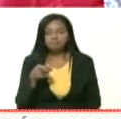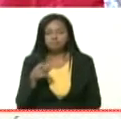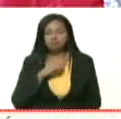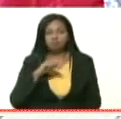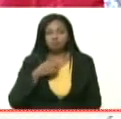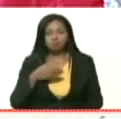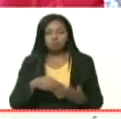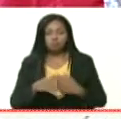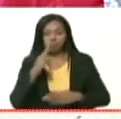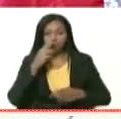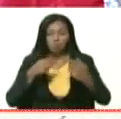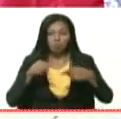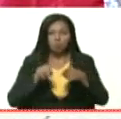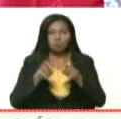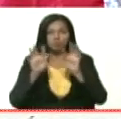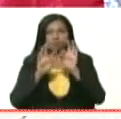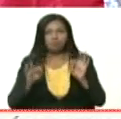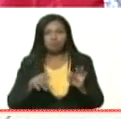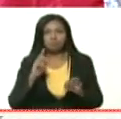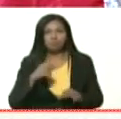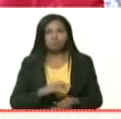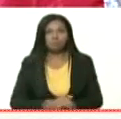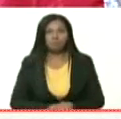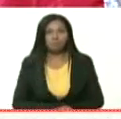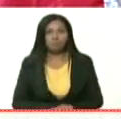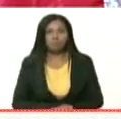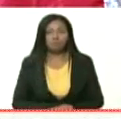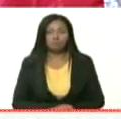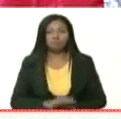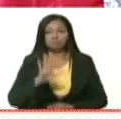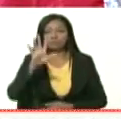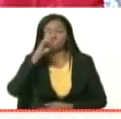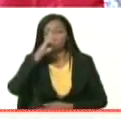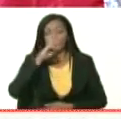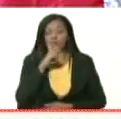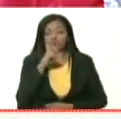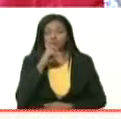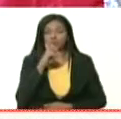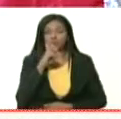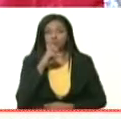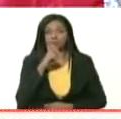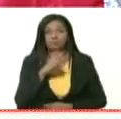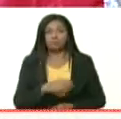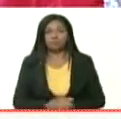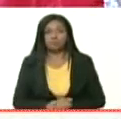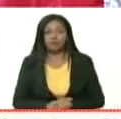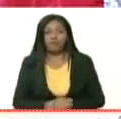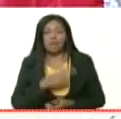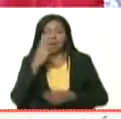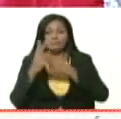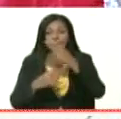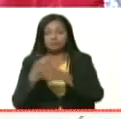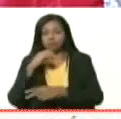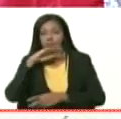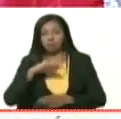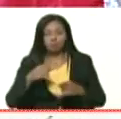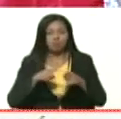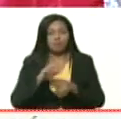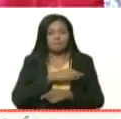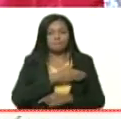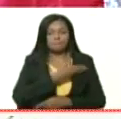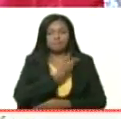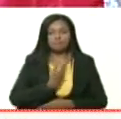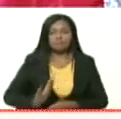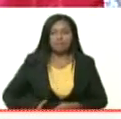vamos a conmemorar los 5 años en que en la visita histórica del presidente